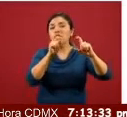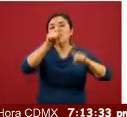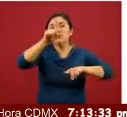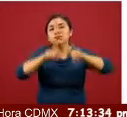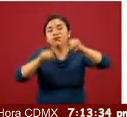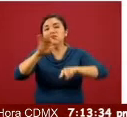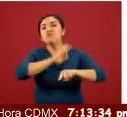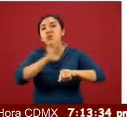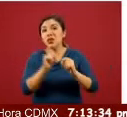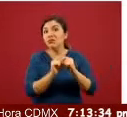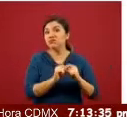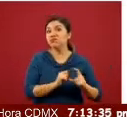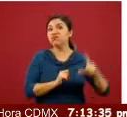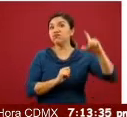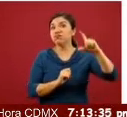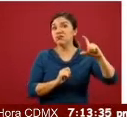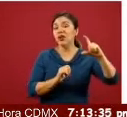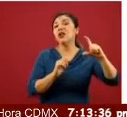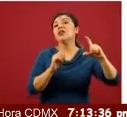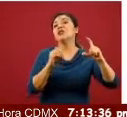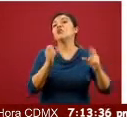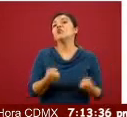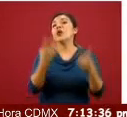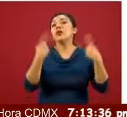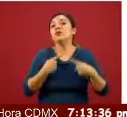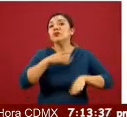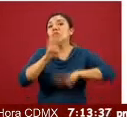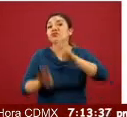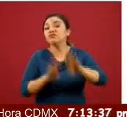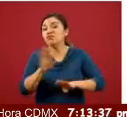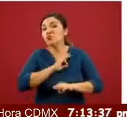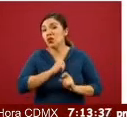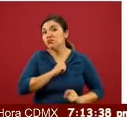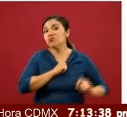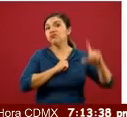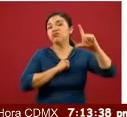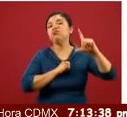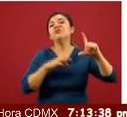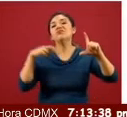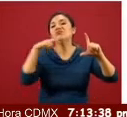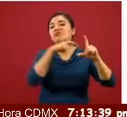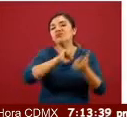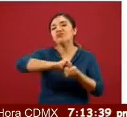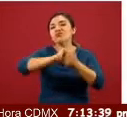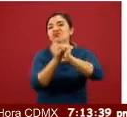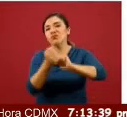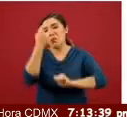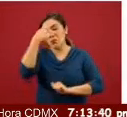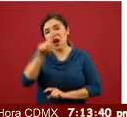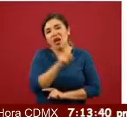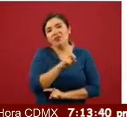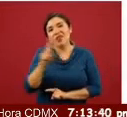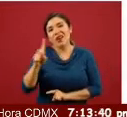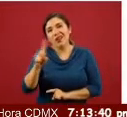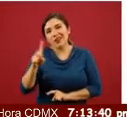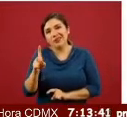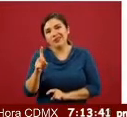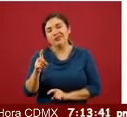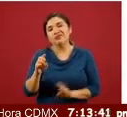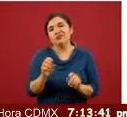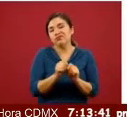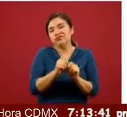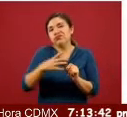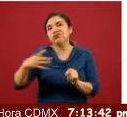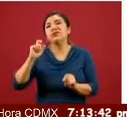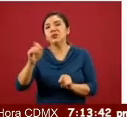podría incrementarse la cantidad de casos y por lo tanto transitar rápidamente hacia la derecha y ubicarse